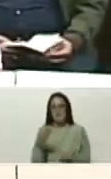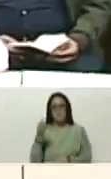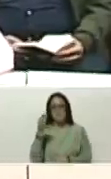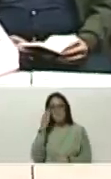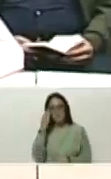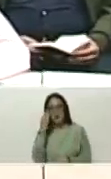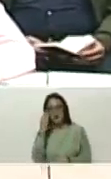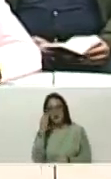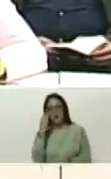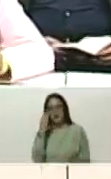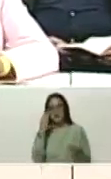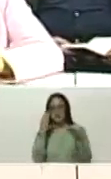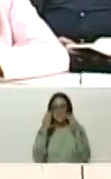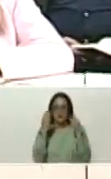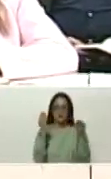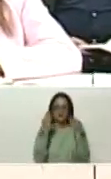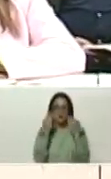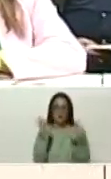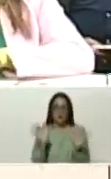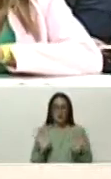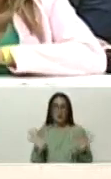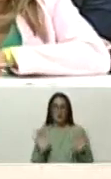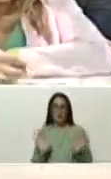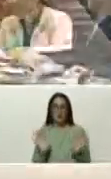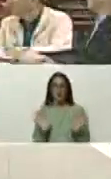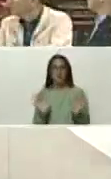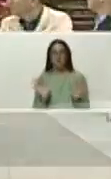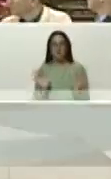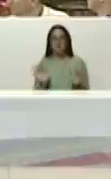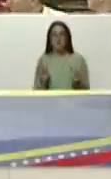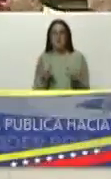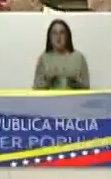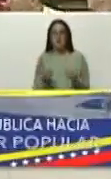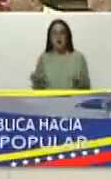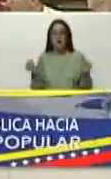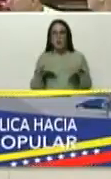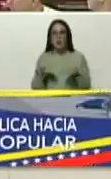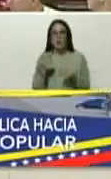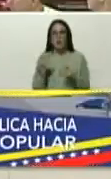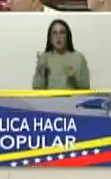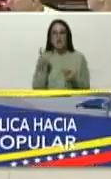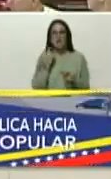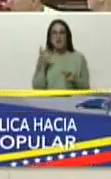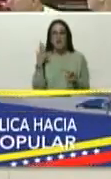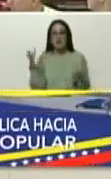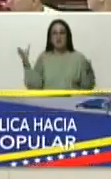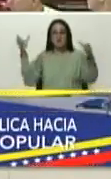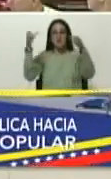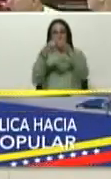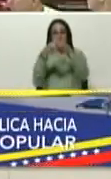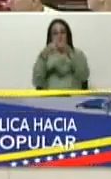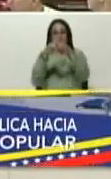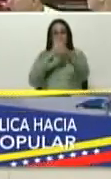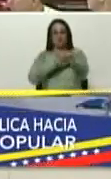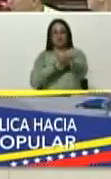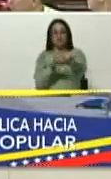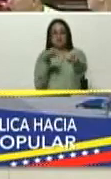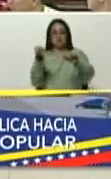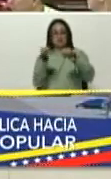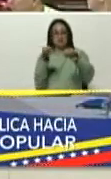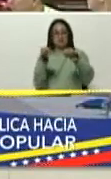un parche por allá, y llegar a un acuerdo con las viejas élites para nosotros formar parte de las